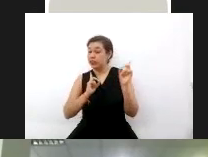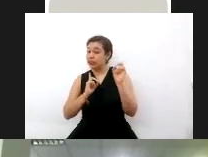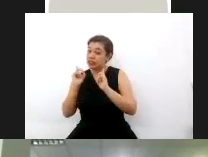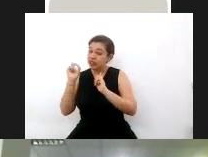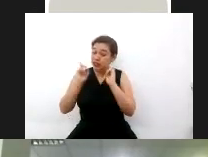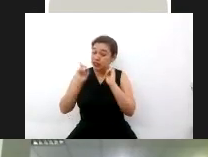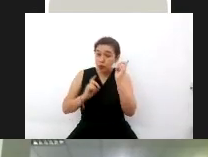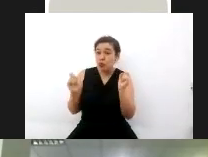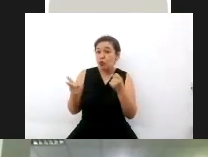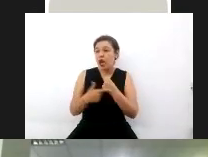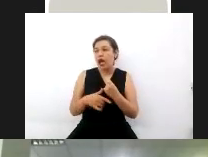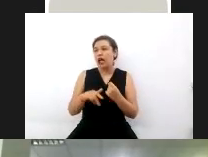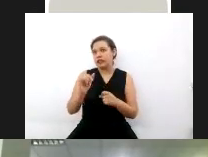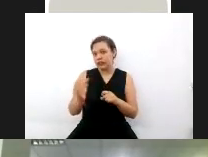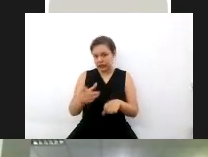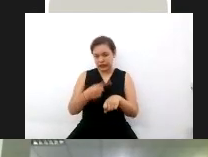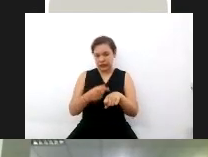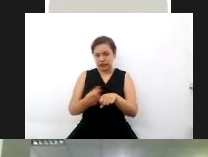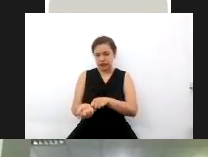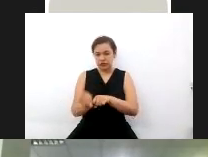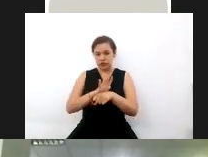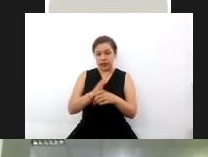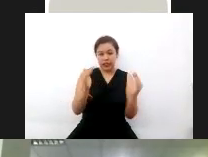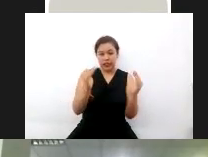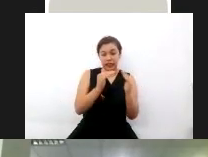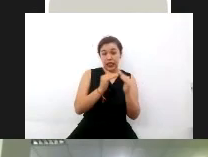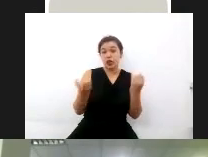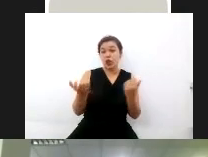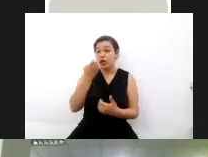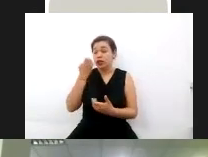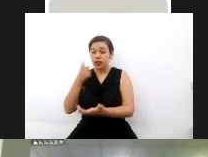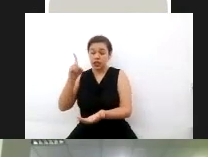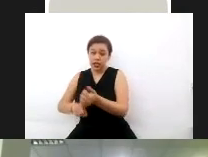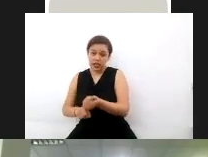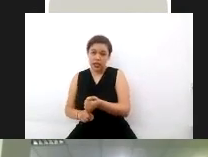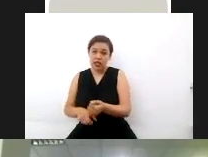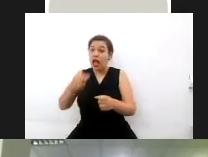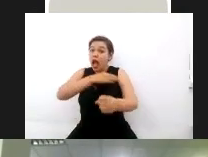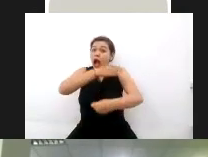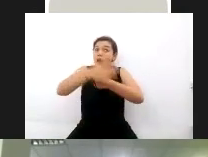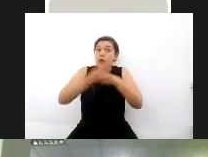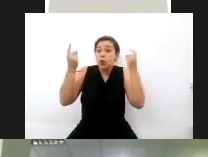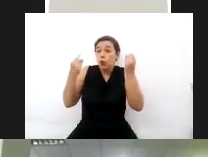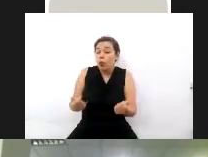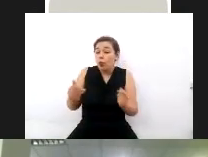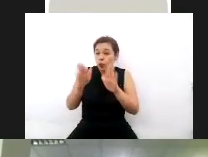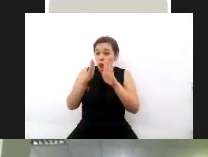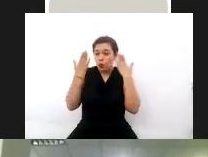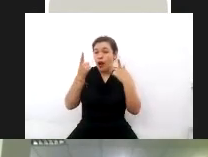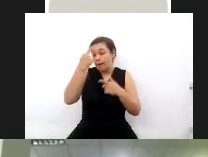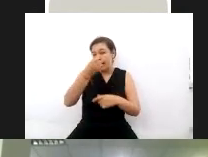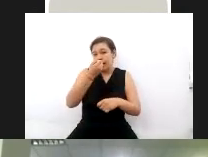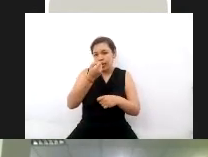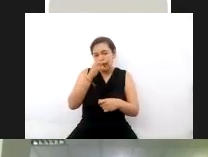algún confirmado en casa o dentro de la escuela, se tiene que dar aviso inmediatamente a la autoridad sanitaria,